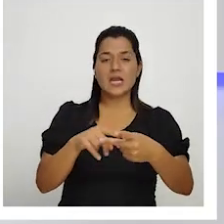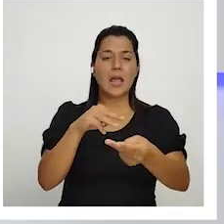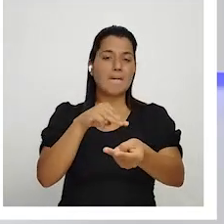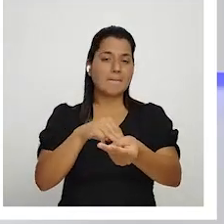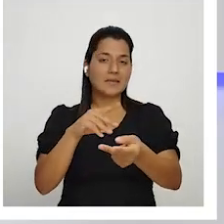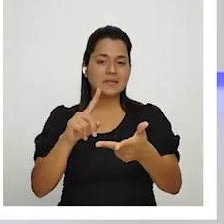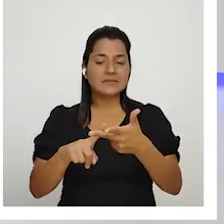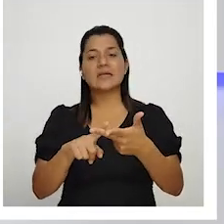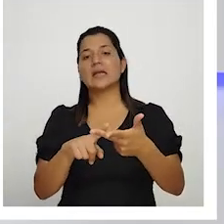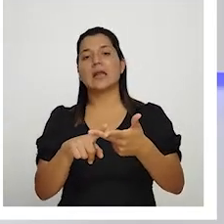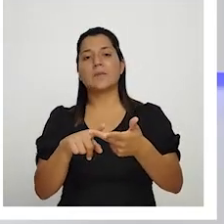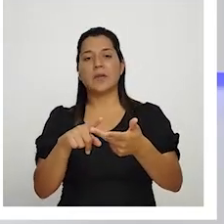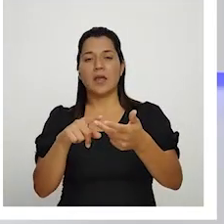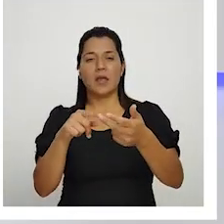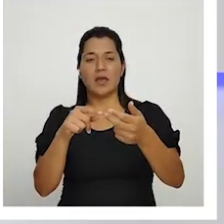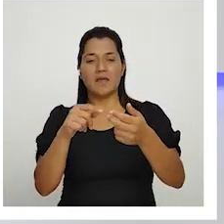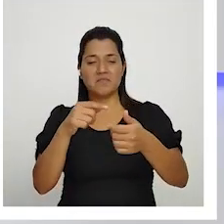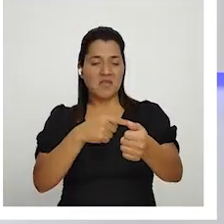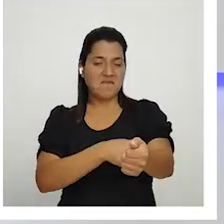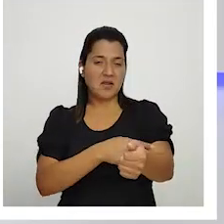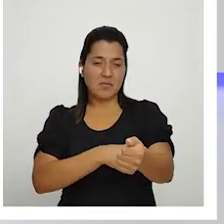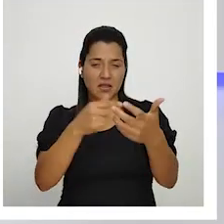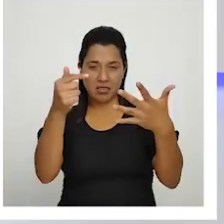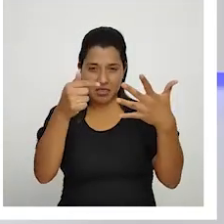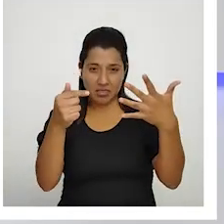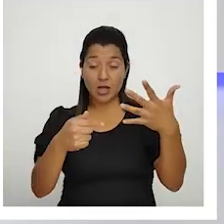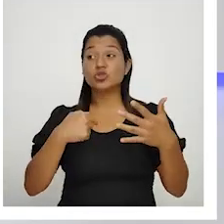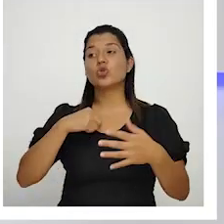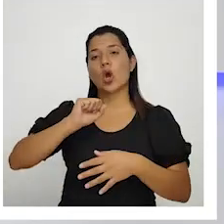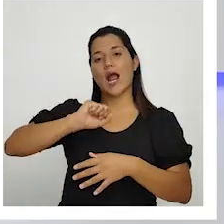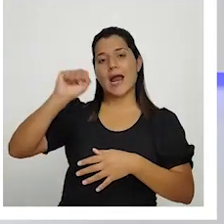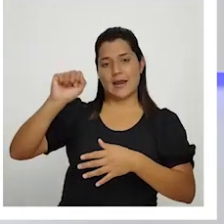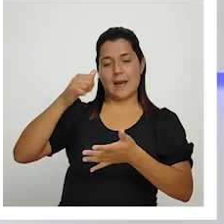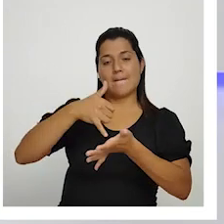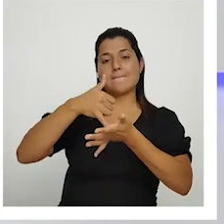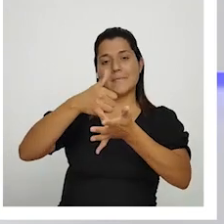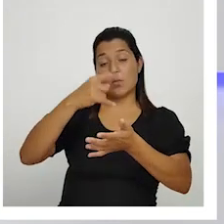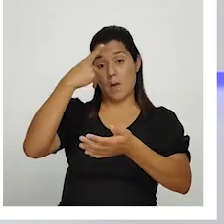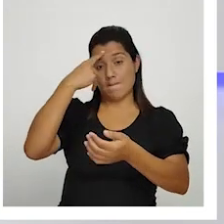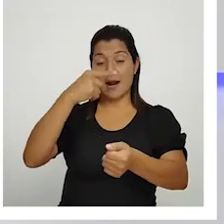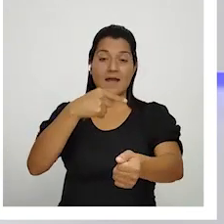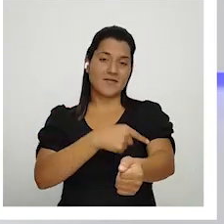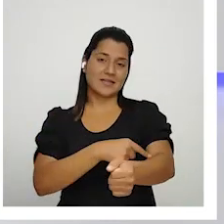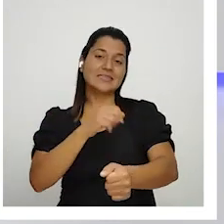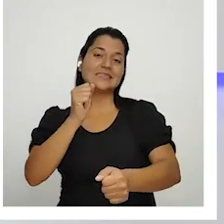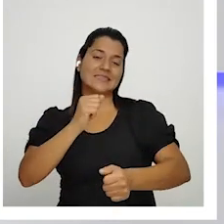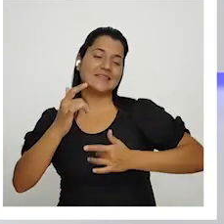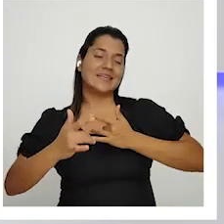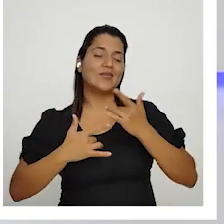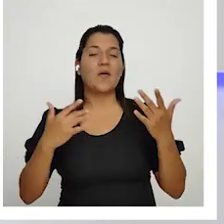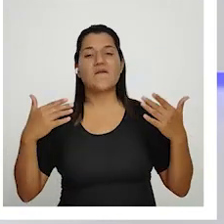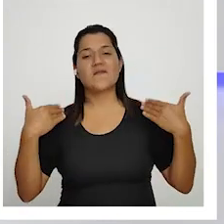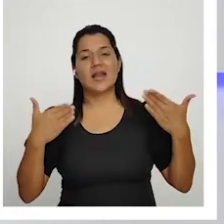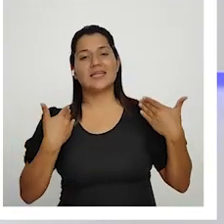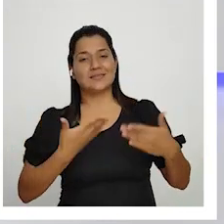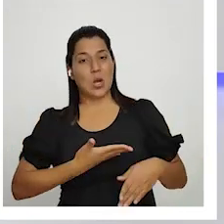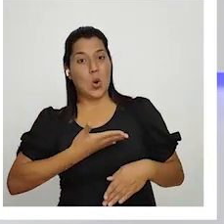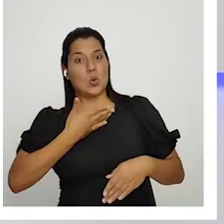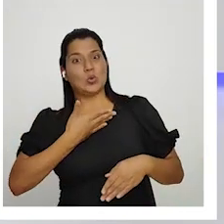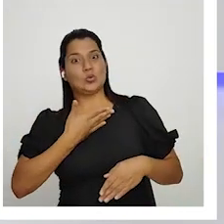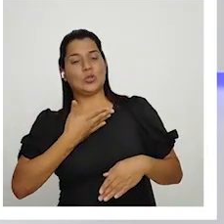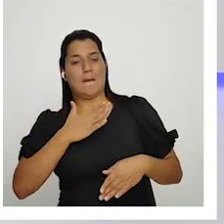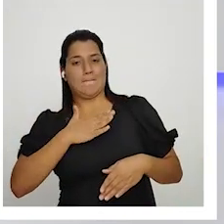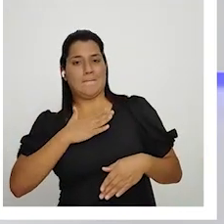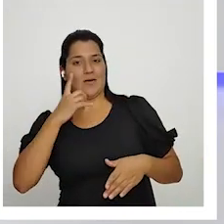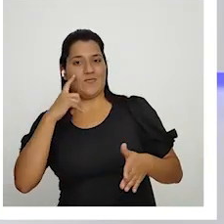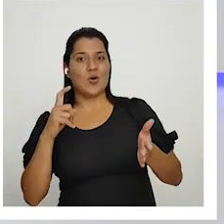yo gané el premio para el área de enfermería. Entonces, sí, muy felices y muy orgullosos de haber sido reconocidas